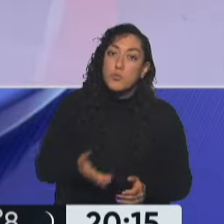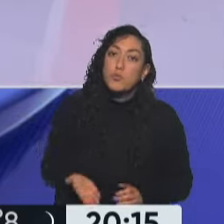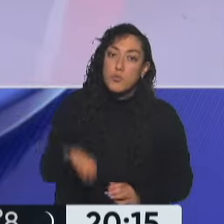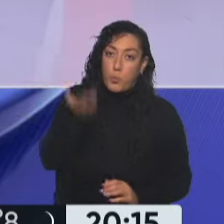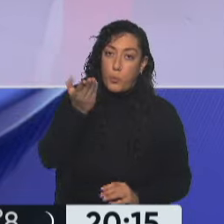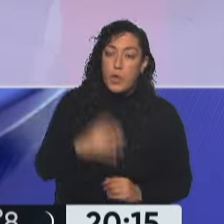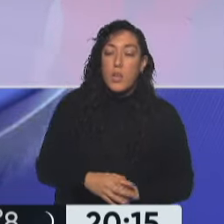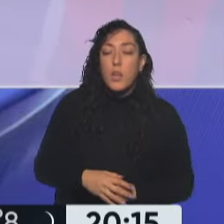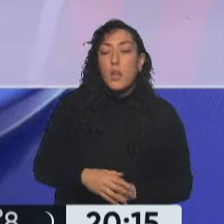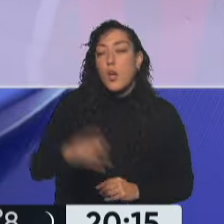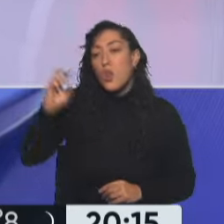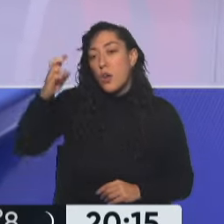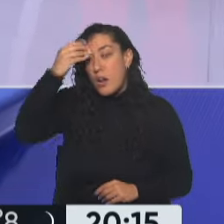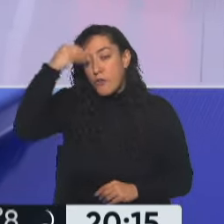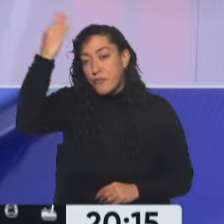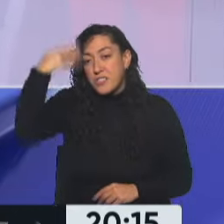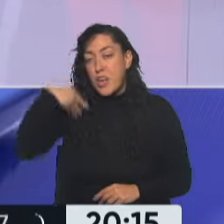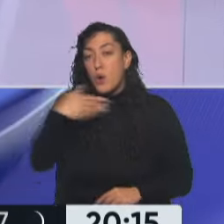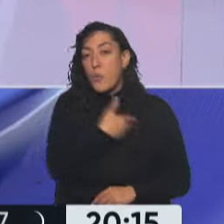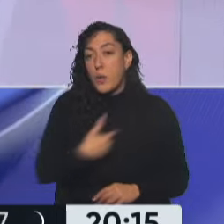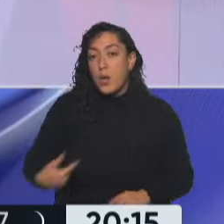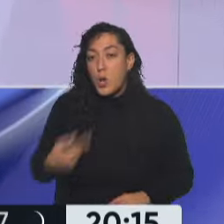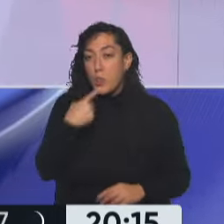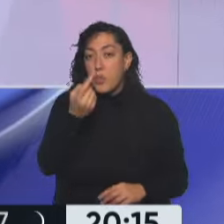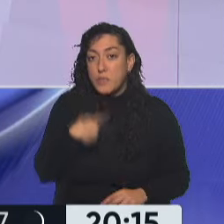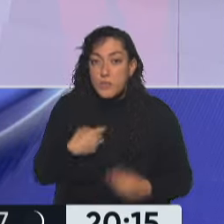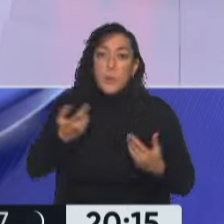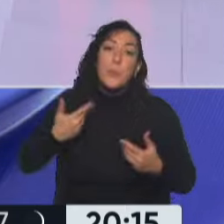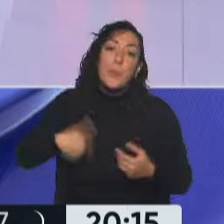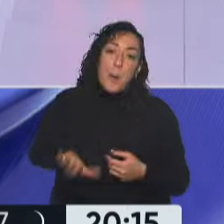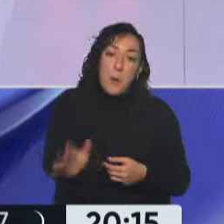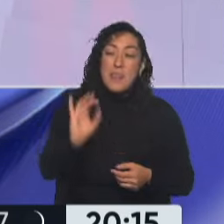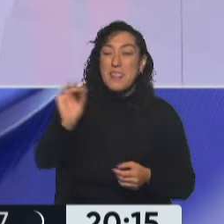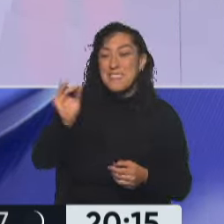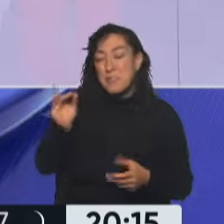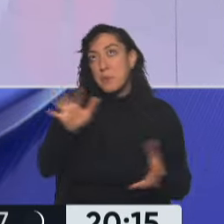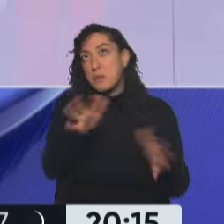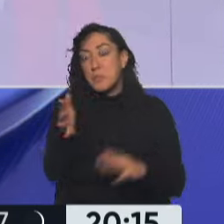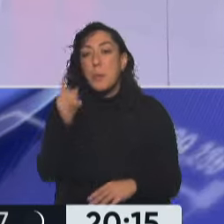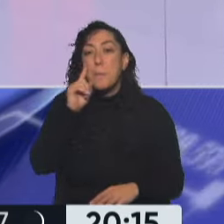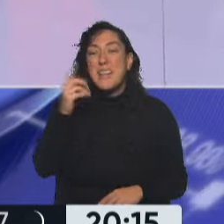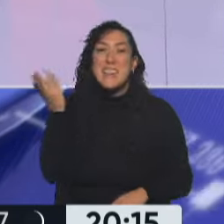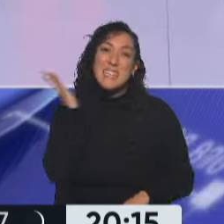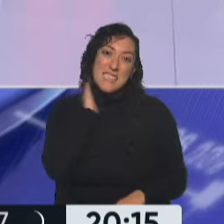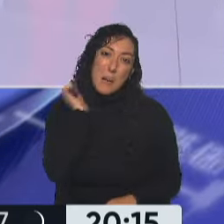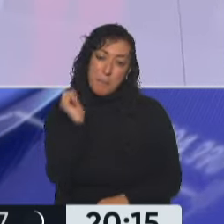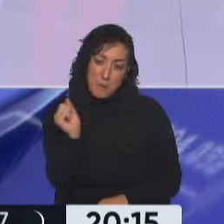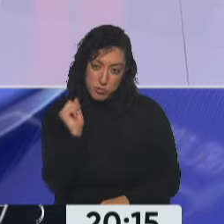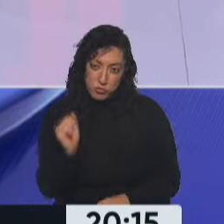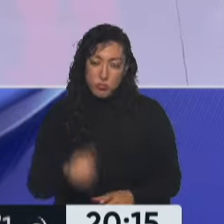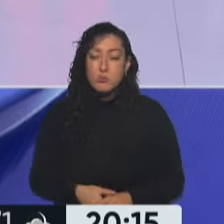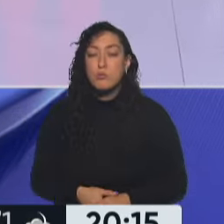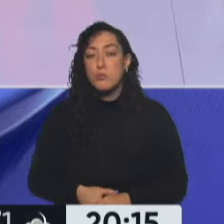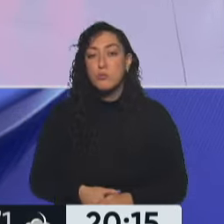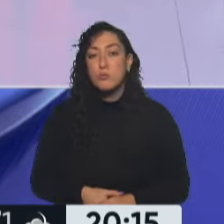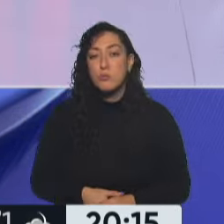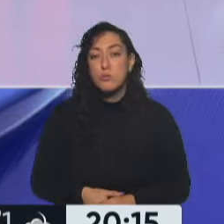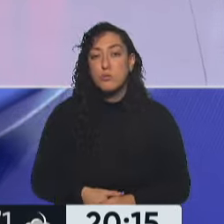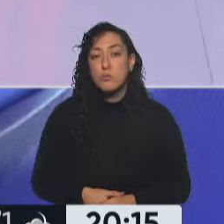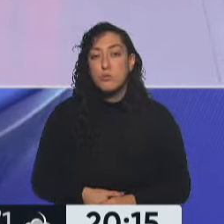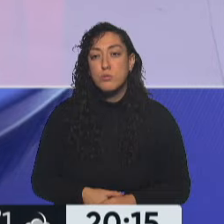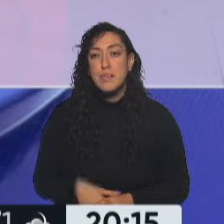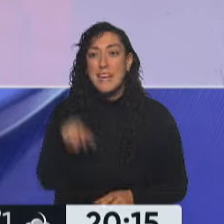al dólar oficial, el gobierno habla de que va a cerrar en diciembre en 1.016 pesos. Esto está atado a